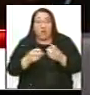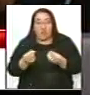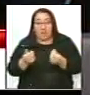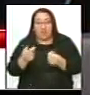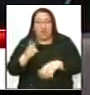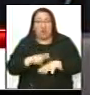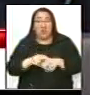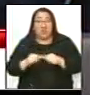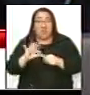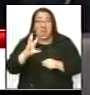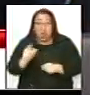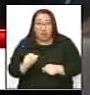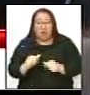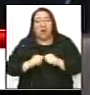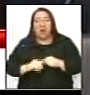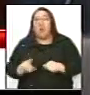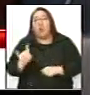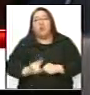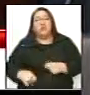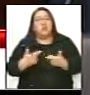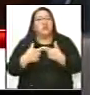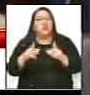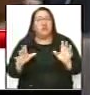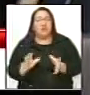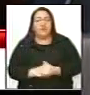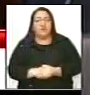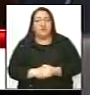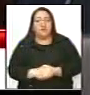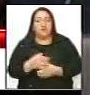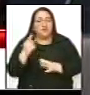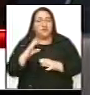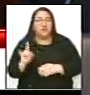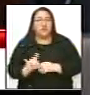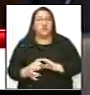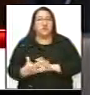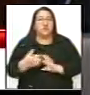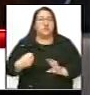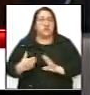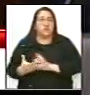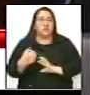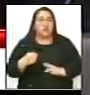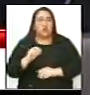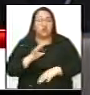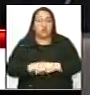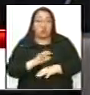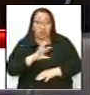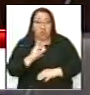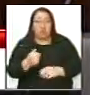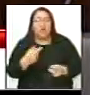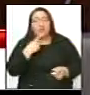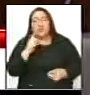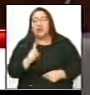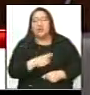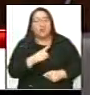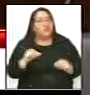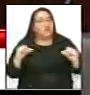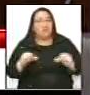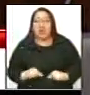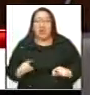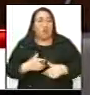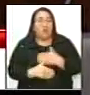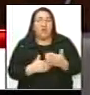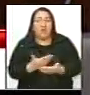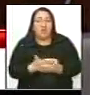robada siga siendo utilizada para hacer utilidades producto de un robo, estamos mal, no hemos